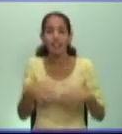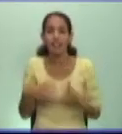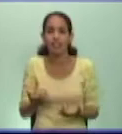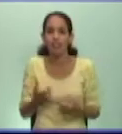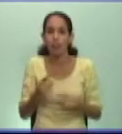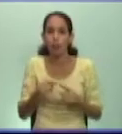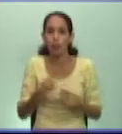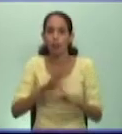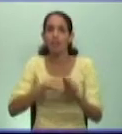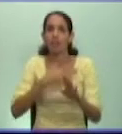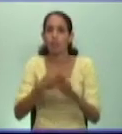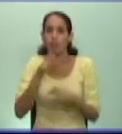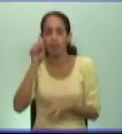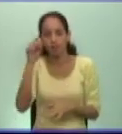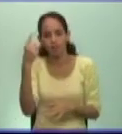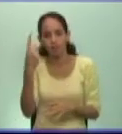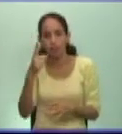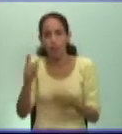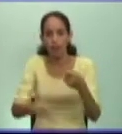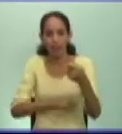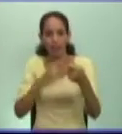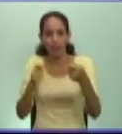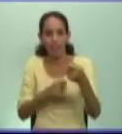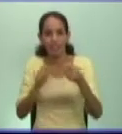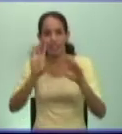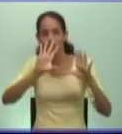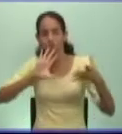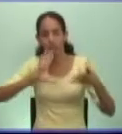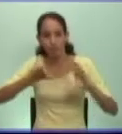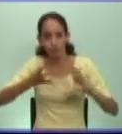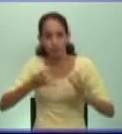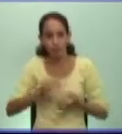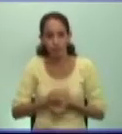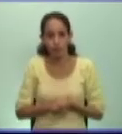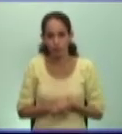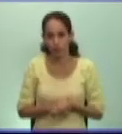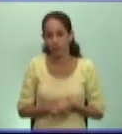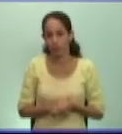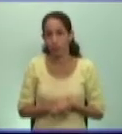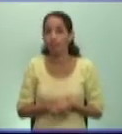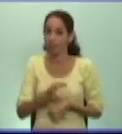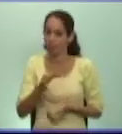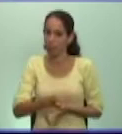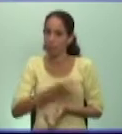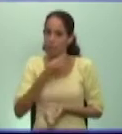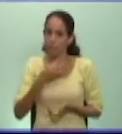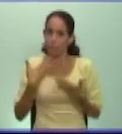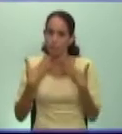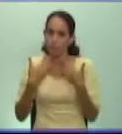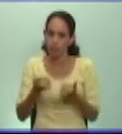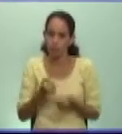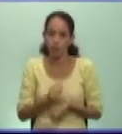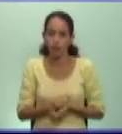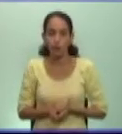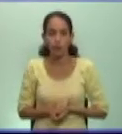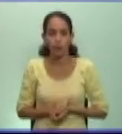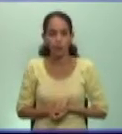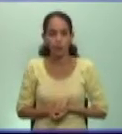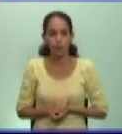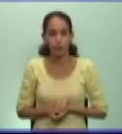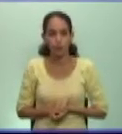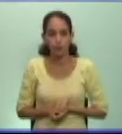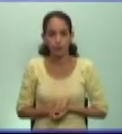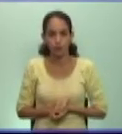Mundial, hay que ver los factores. Entonces tenerlos todo agrupado para llegar a estas conclusiones. Pero bien, sin dilatar mucho de toda esta